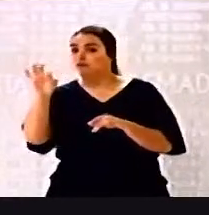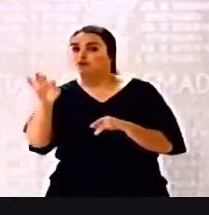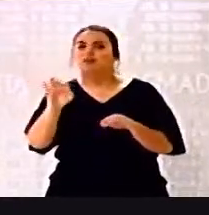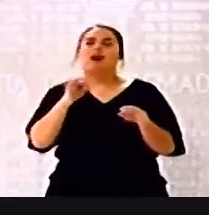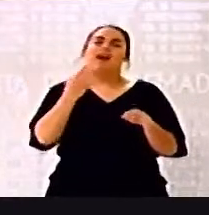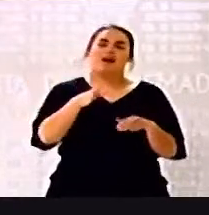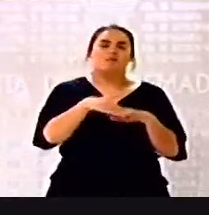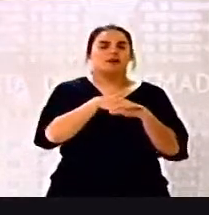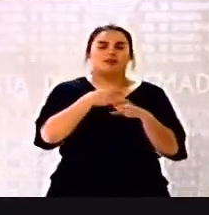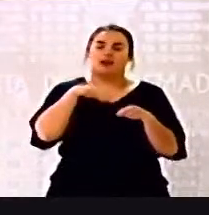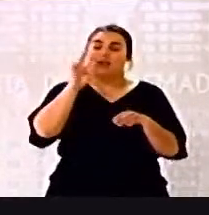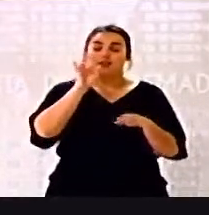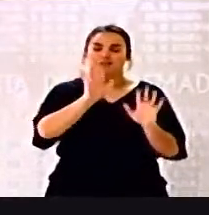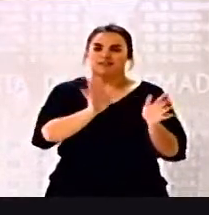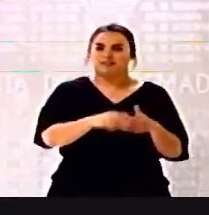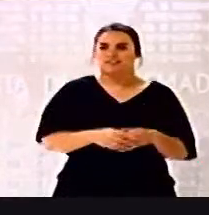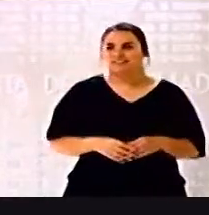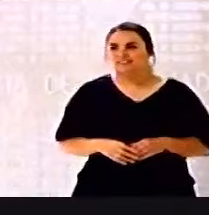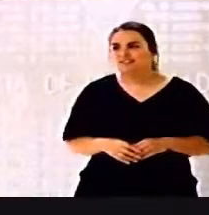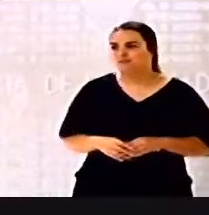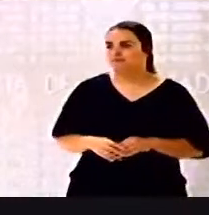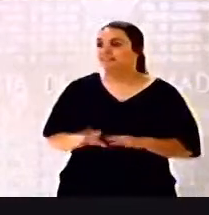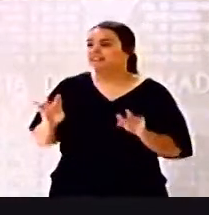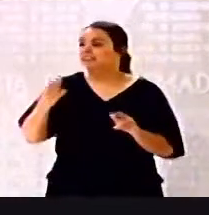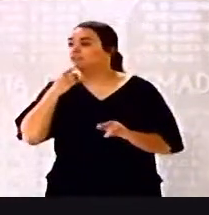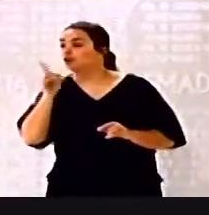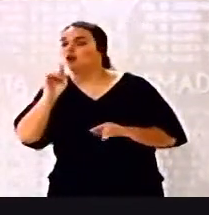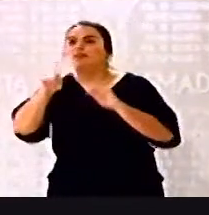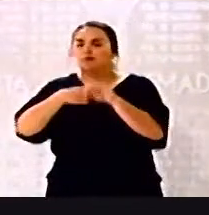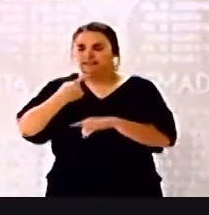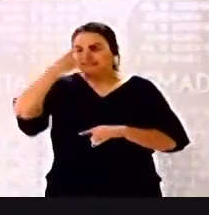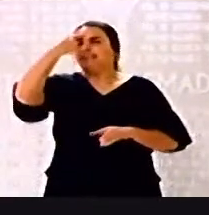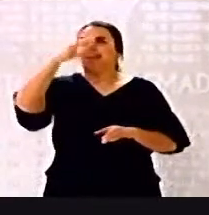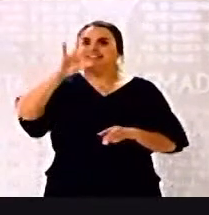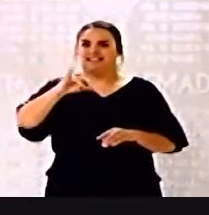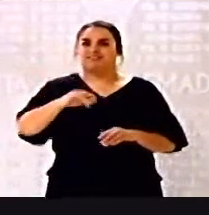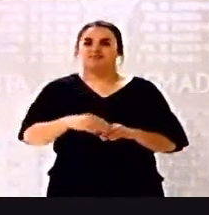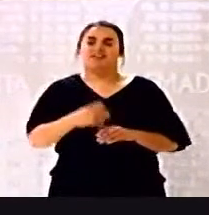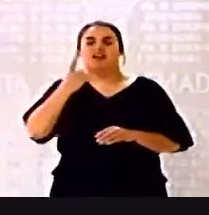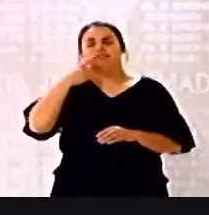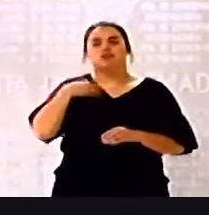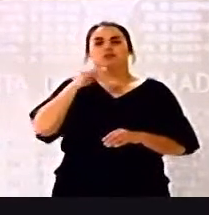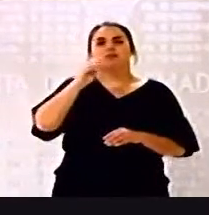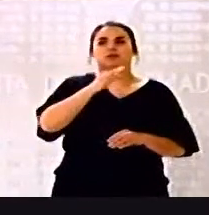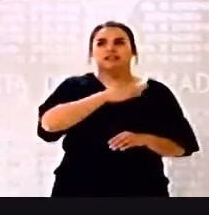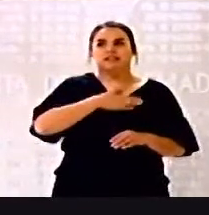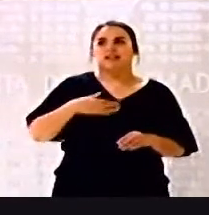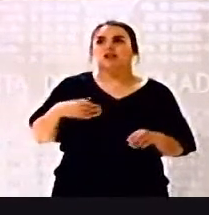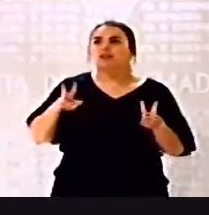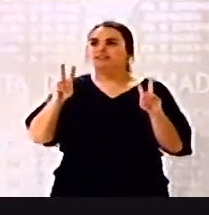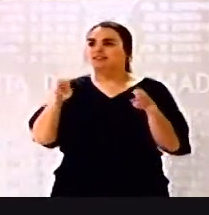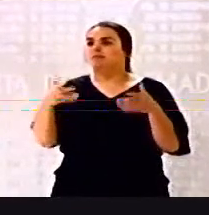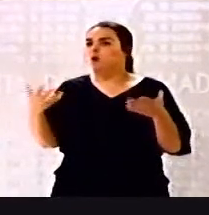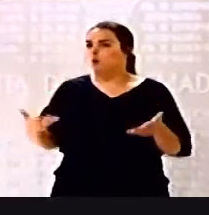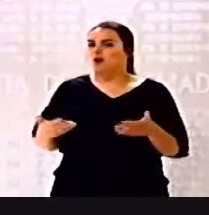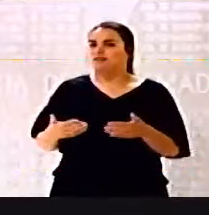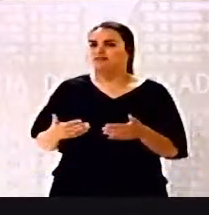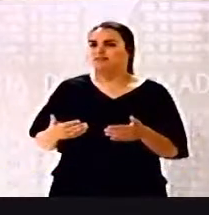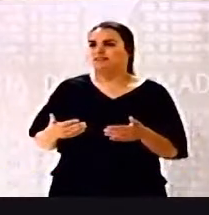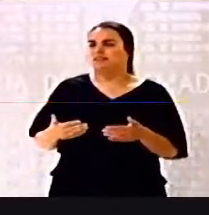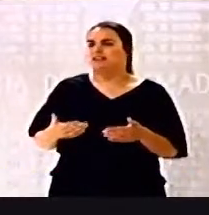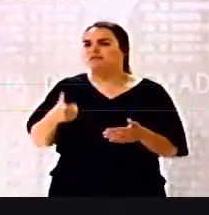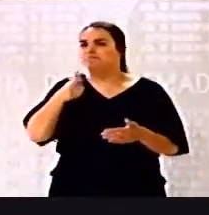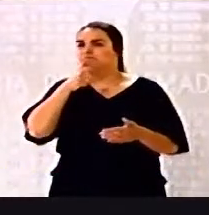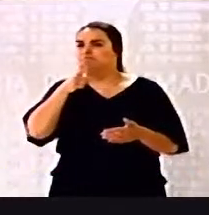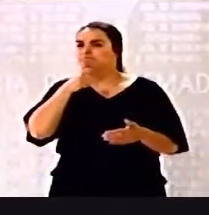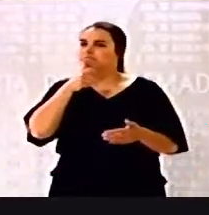Ay, disculpa, no te había visto. Que había dicho que no, pero después me he acordado que sí. A ver, yo quería preguntarle sobre, no sé si la palabra es baile, ¿no?